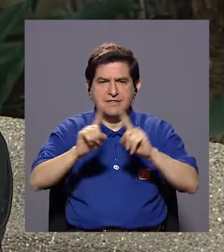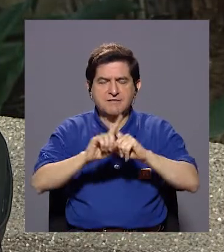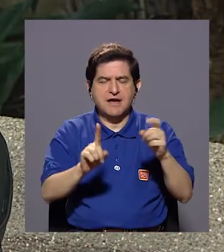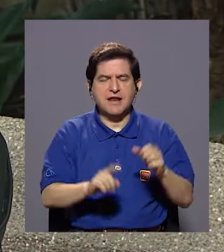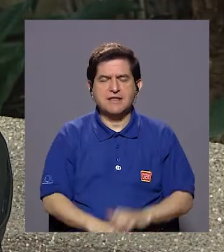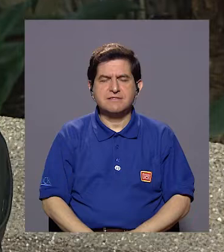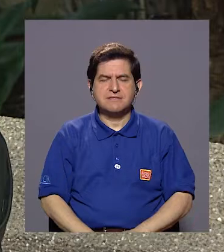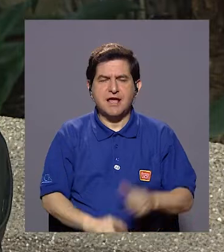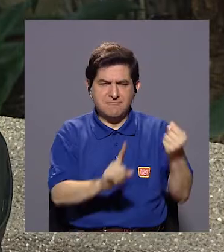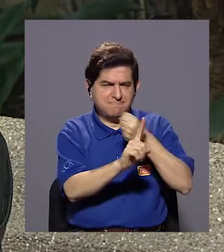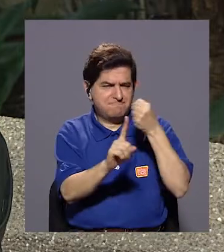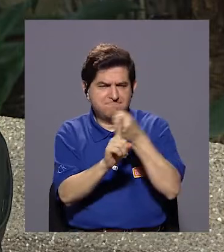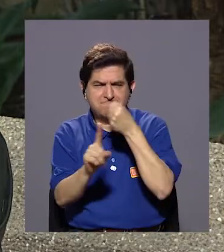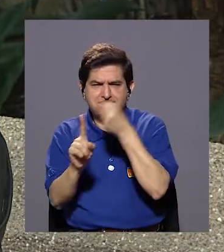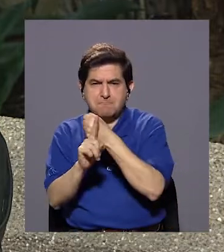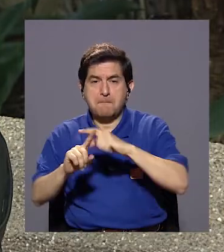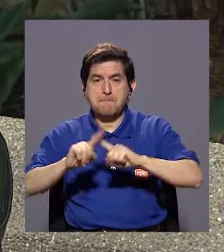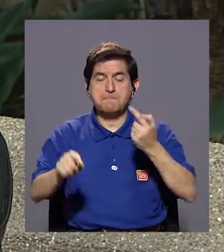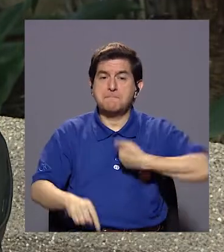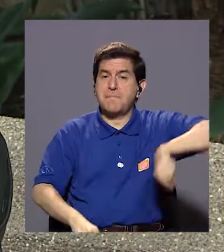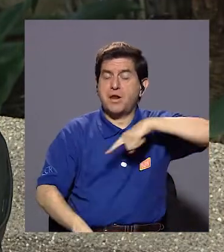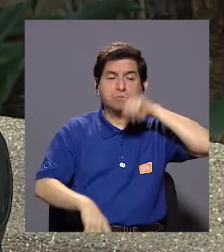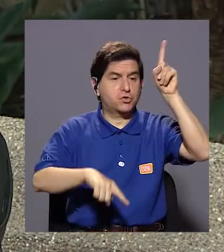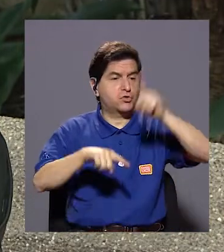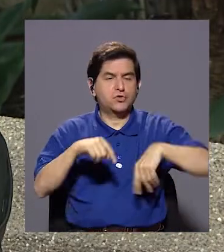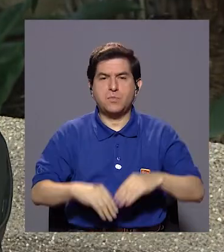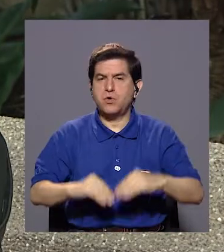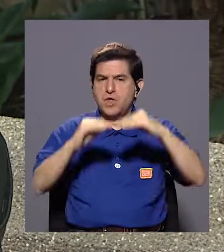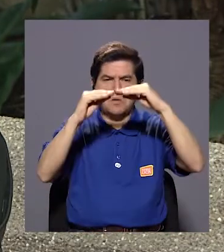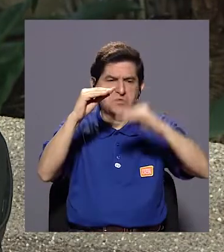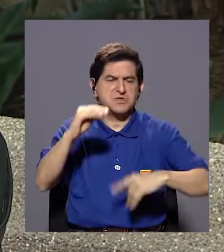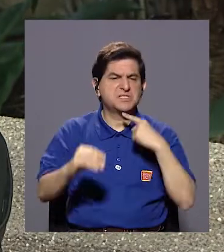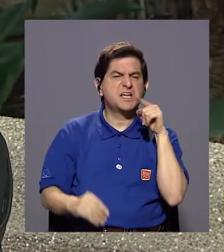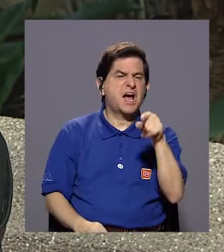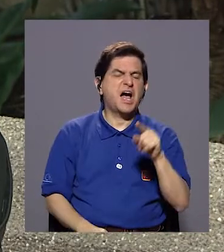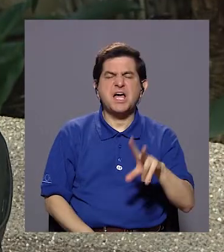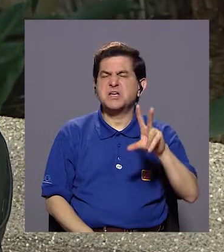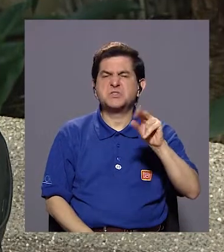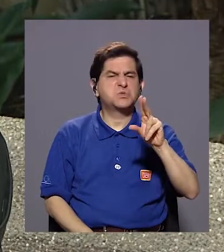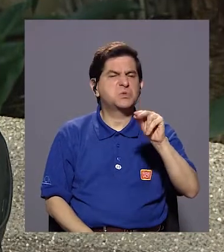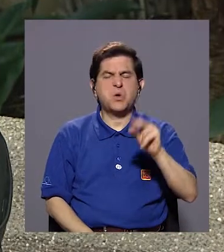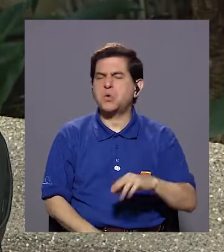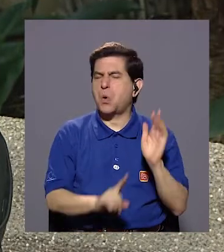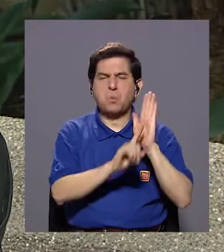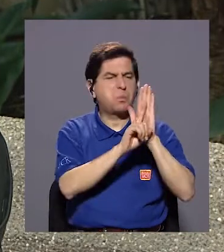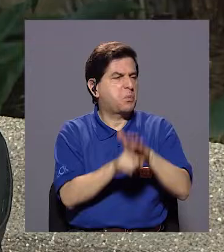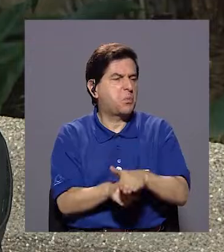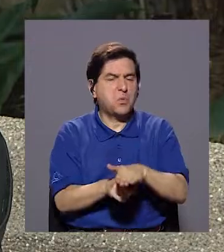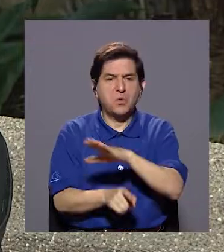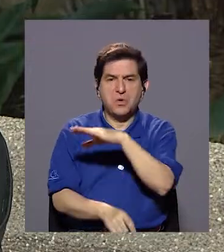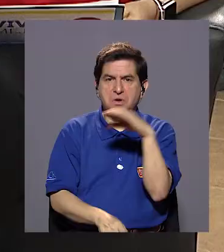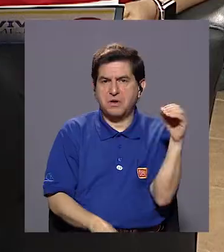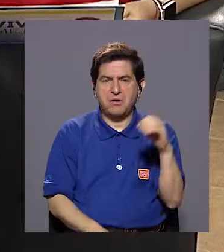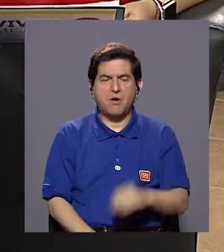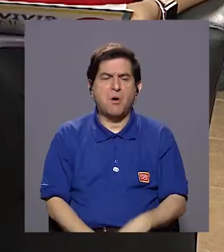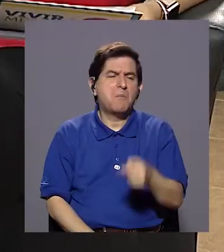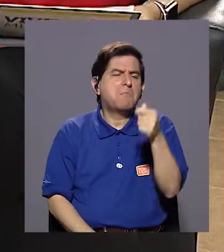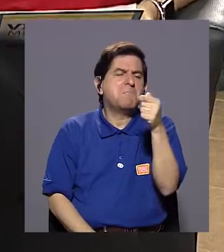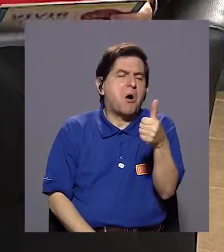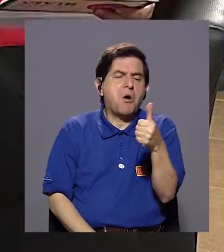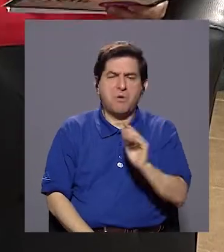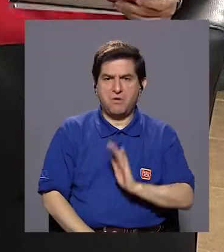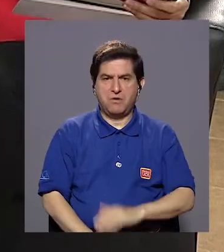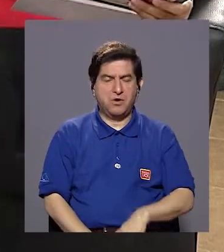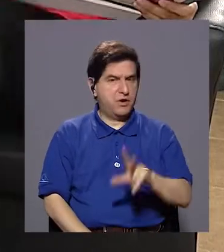niveles de violencia, ¿verdad? Pero nosotros no podemos minimizar y decir, no, esto no es bullying, o esto es